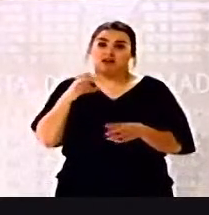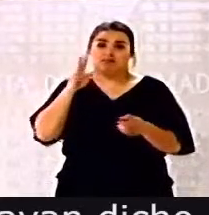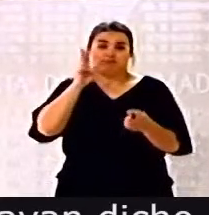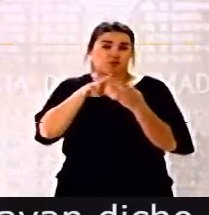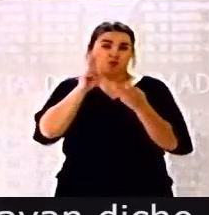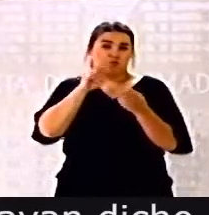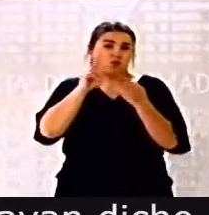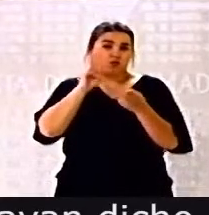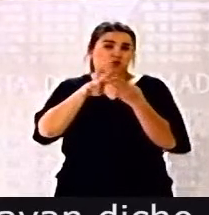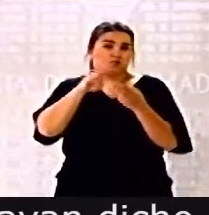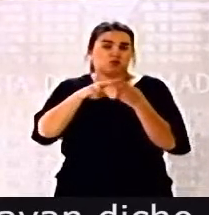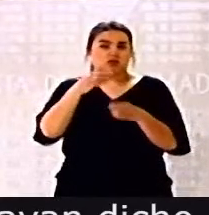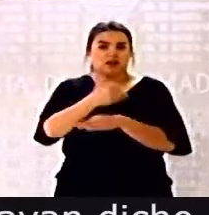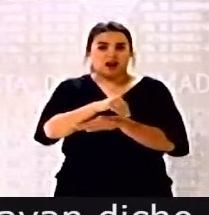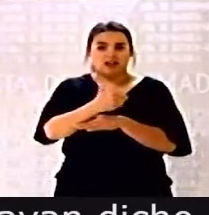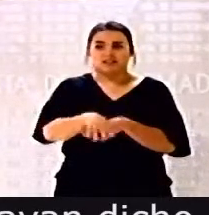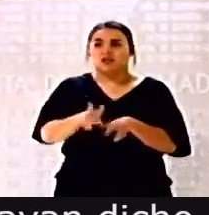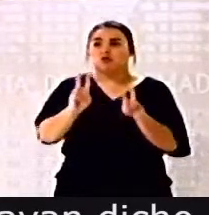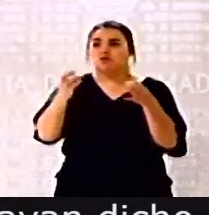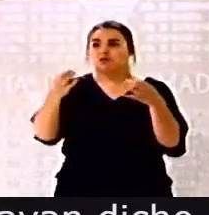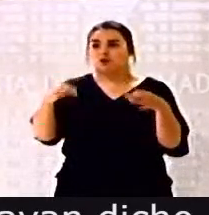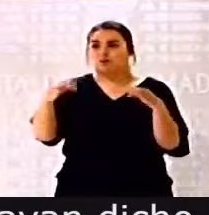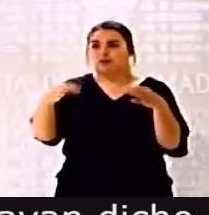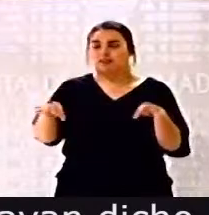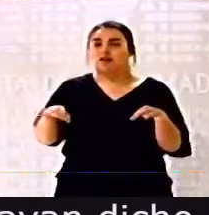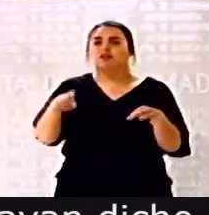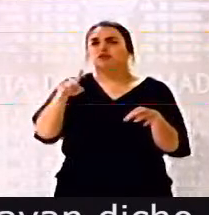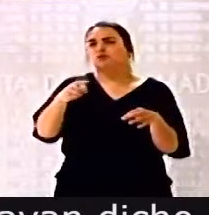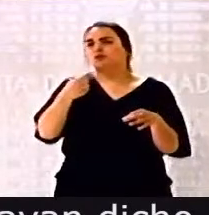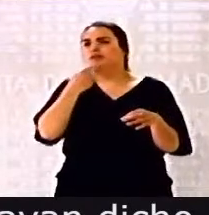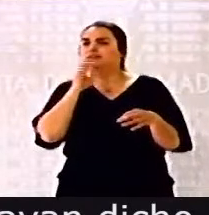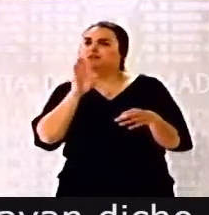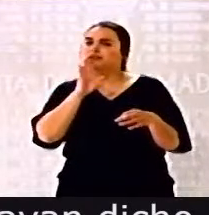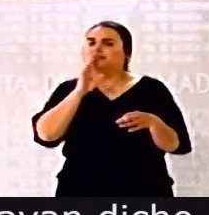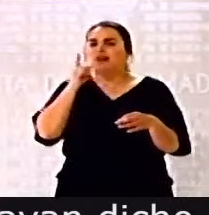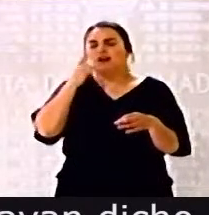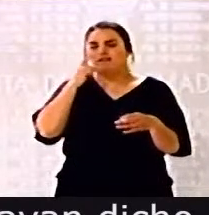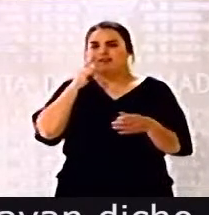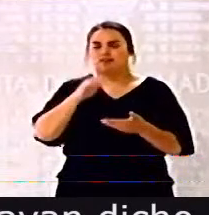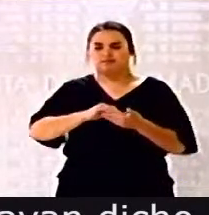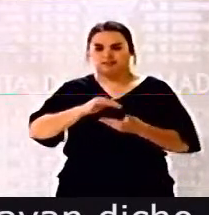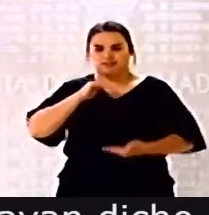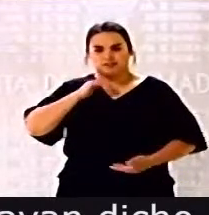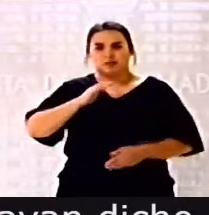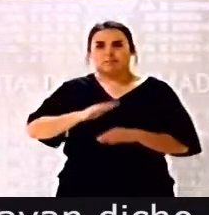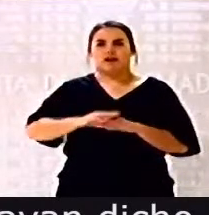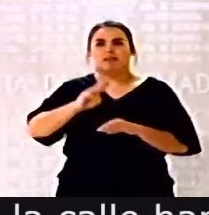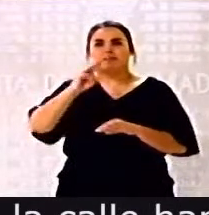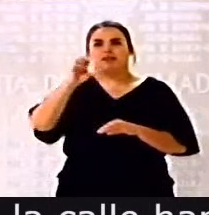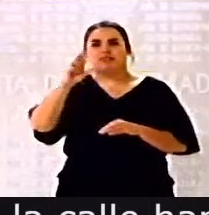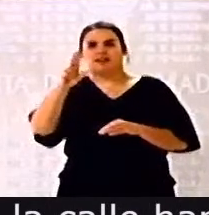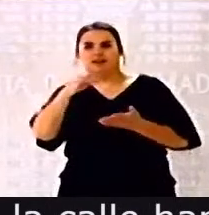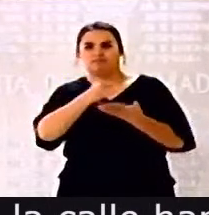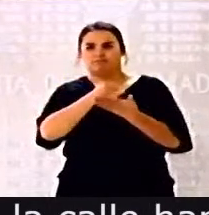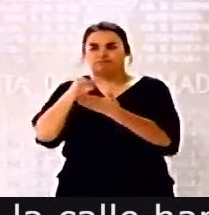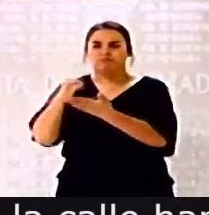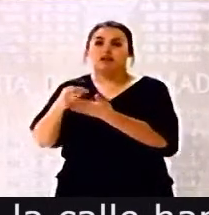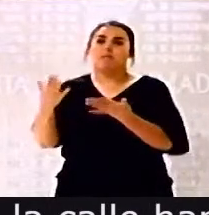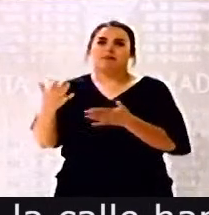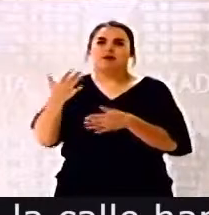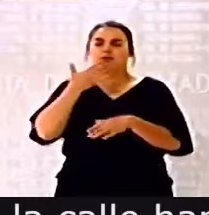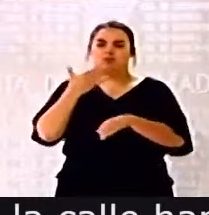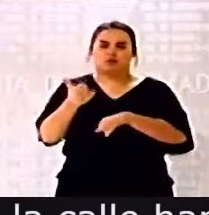mucho más en la calle con esa nueva normalidad, han comentado la capacidad que tienen para hacer PCRs, pero para un ciudadano que se